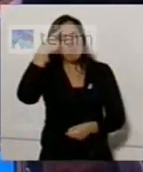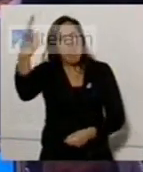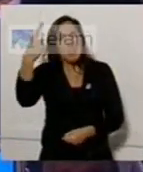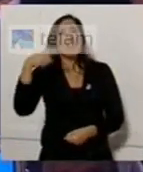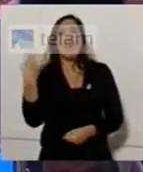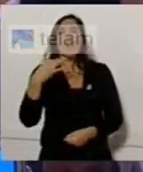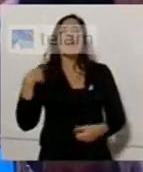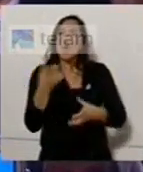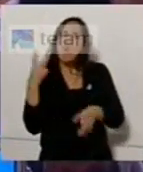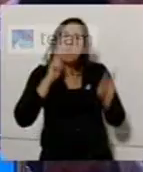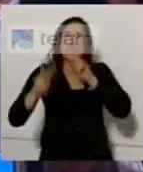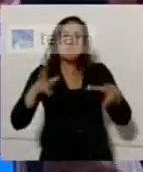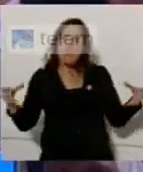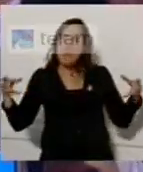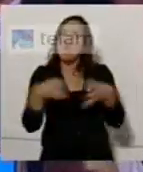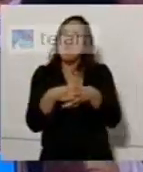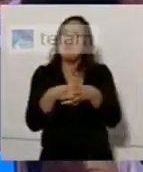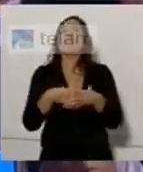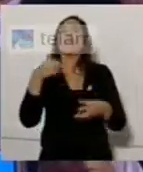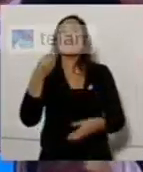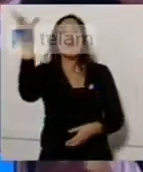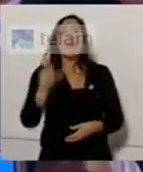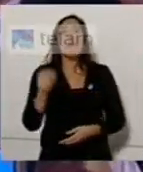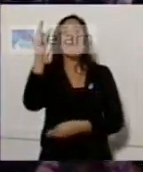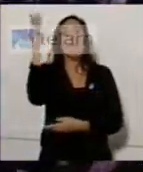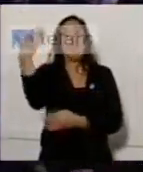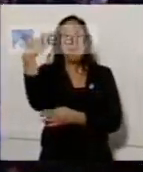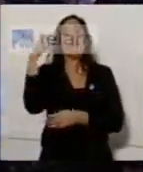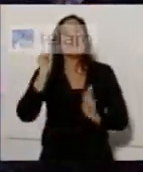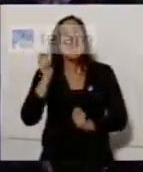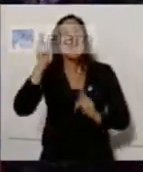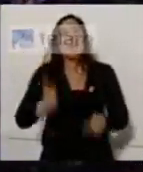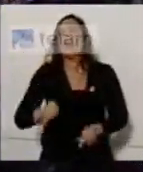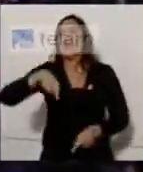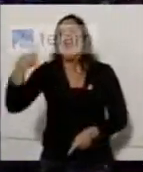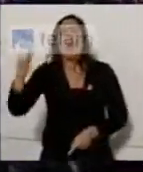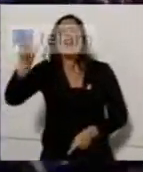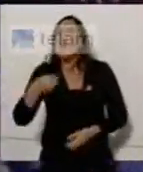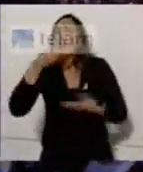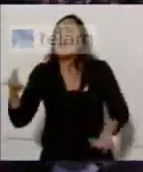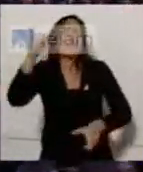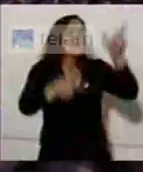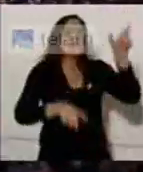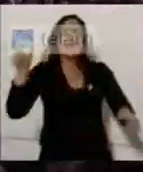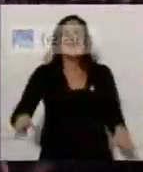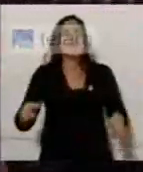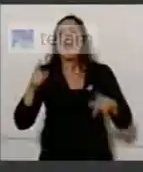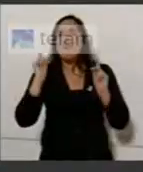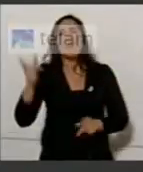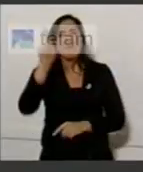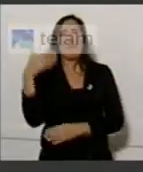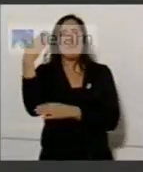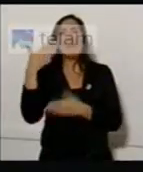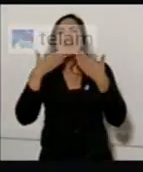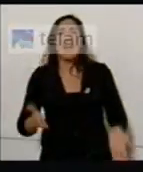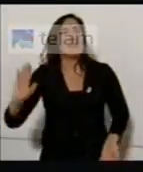que tenemos que unirnos porque la patria es el otro, sea quien sea. Gracias a